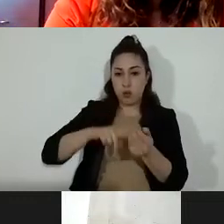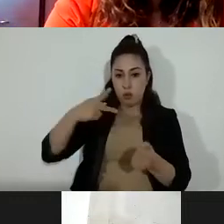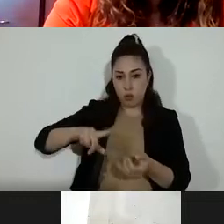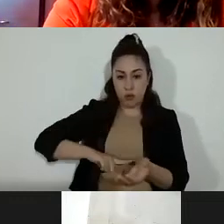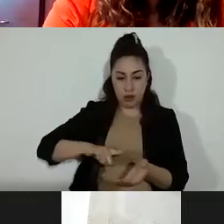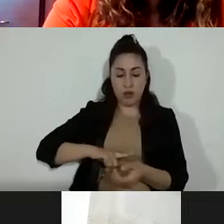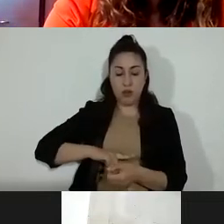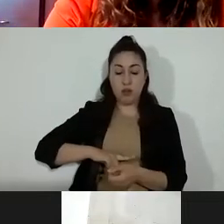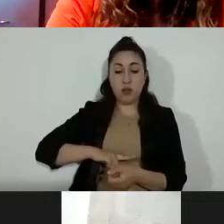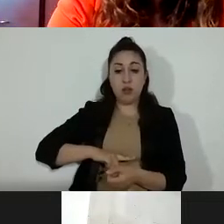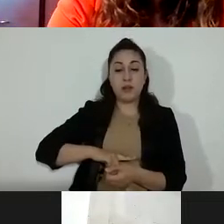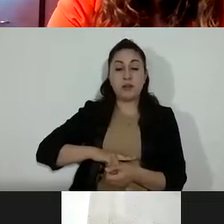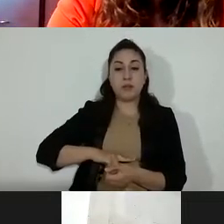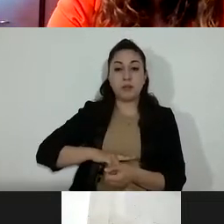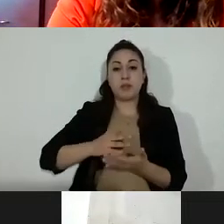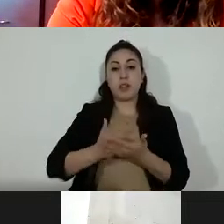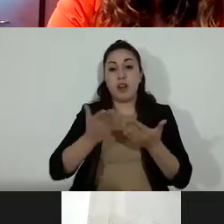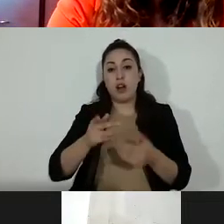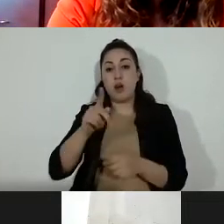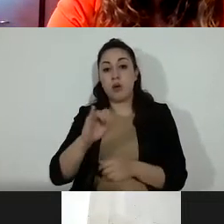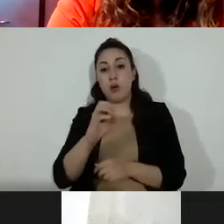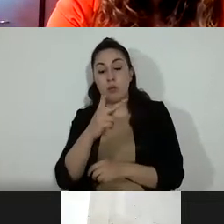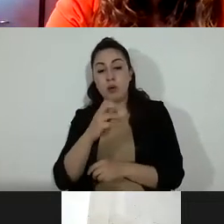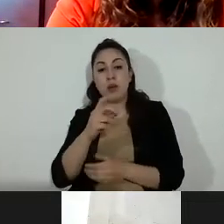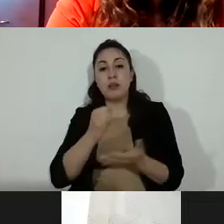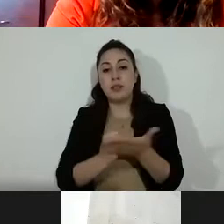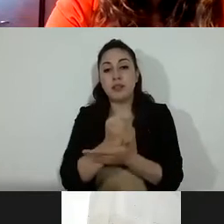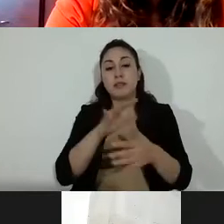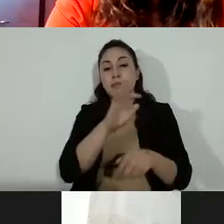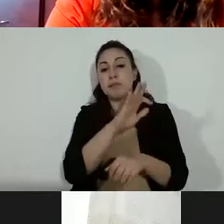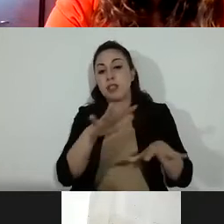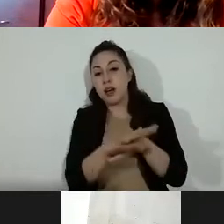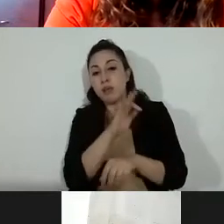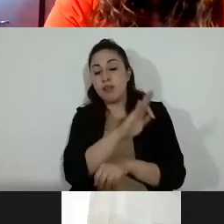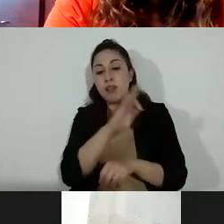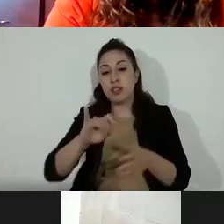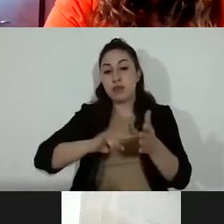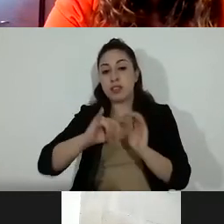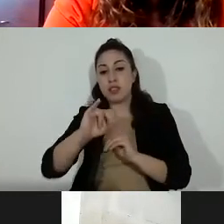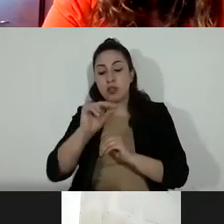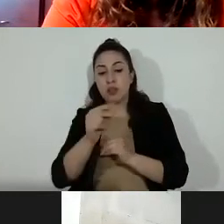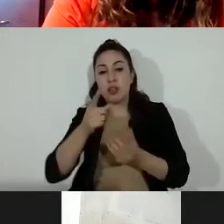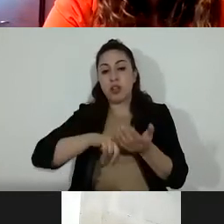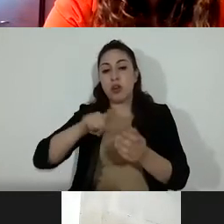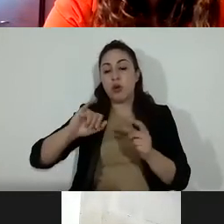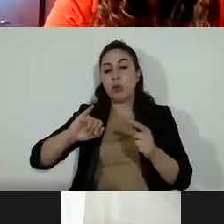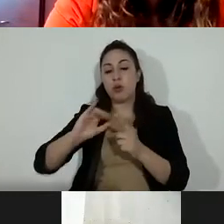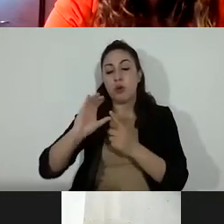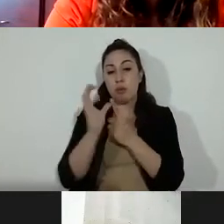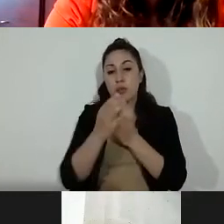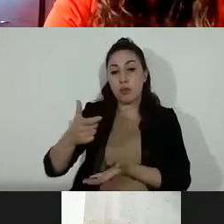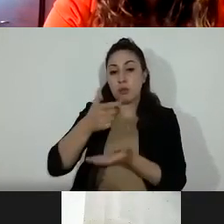mediante la glosa, pues una vez podría darse los ajustes a la Comisión de Presupuesto, quedando listos para que ellos